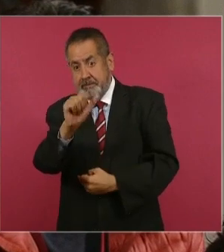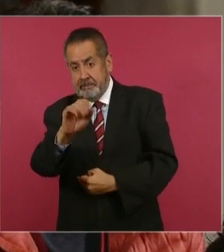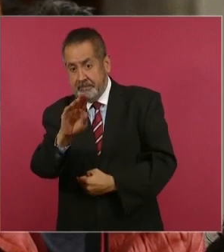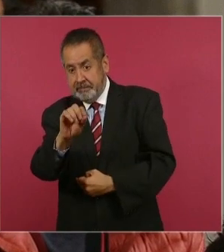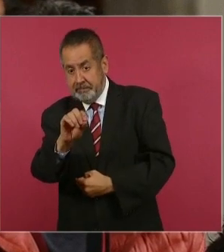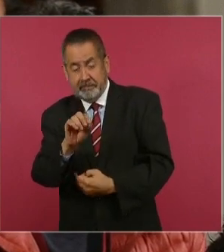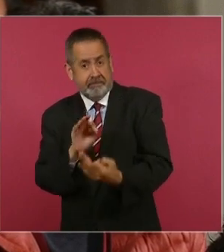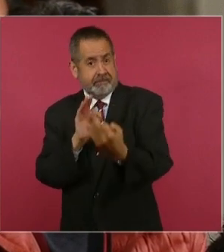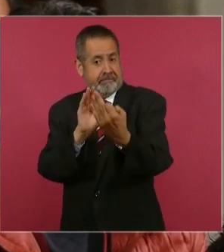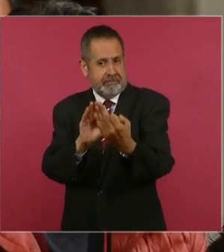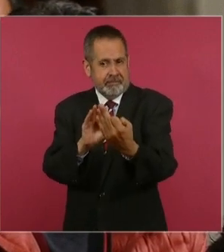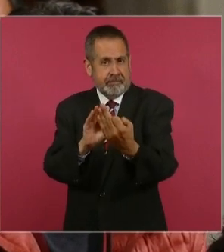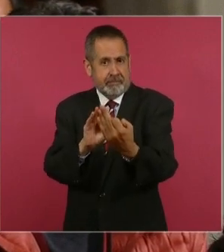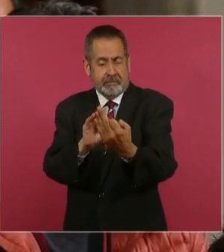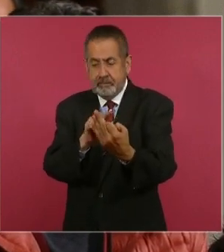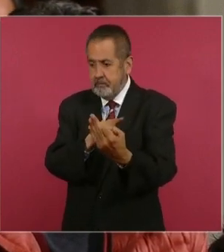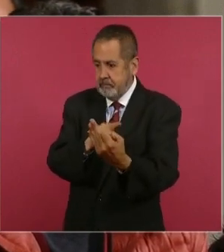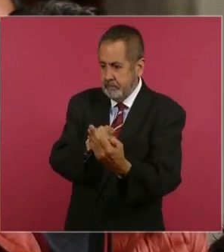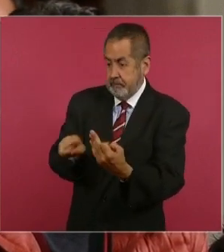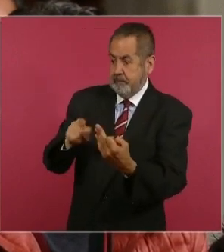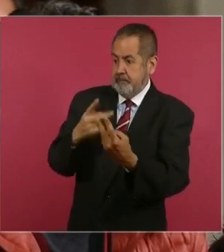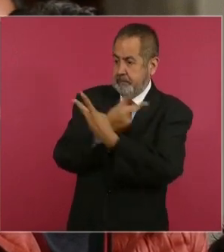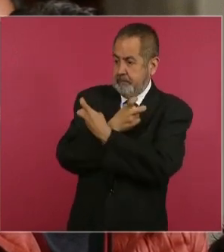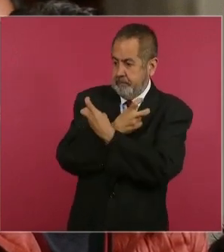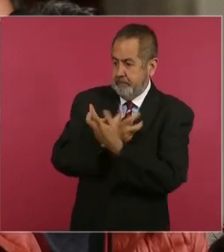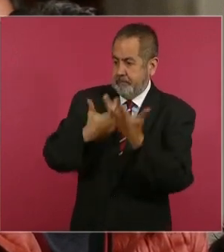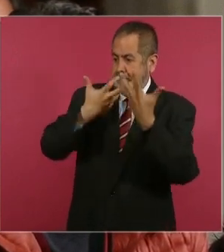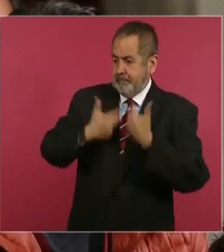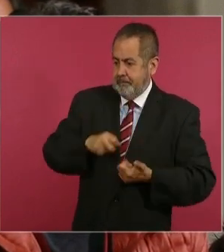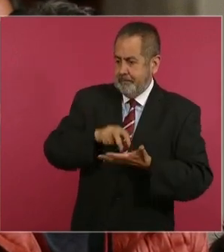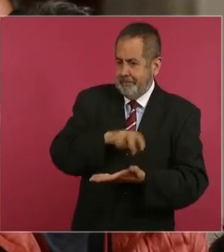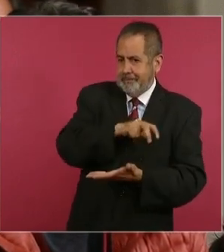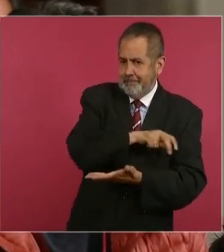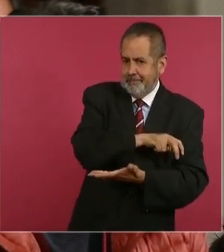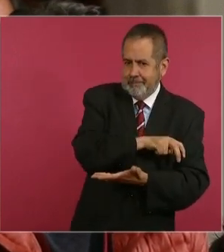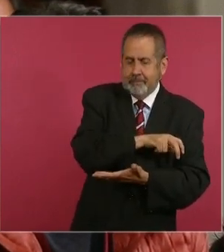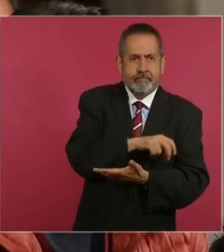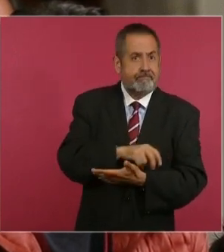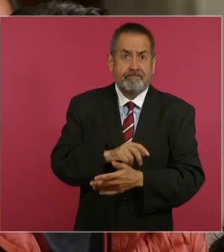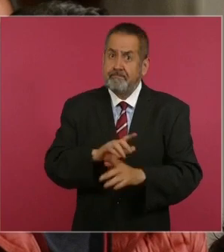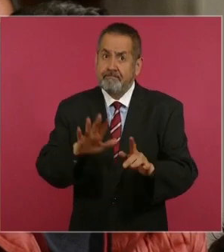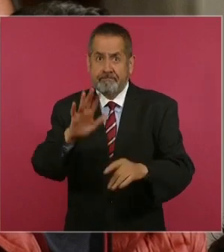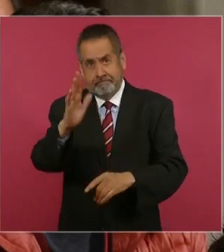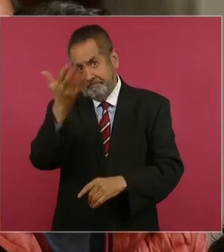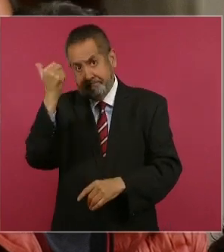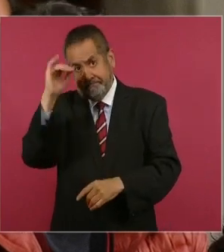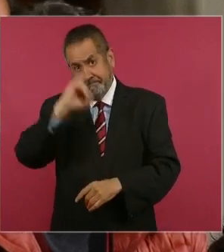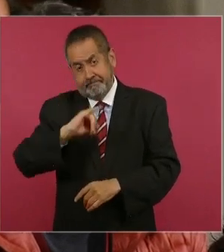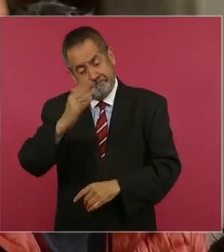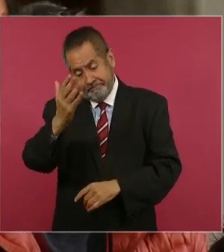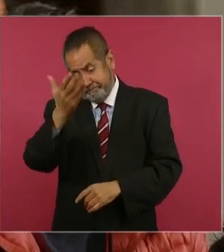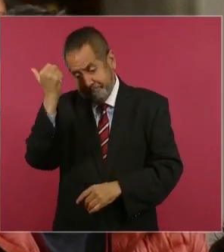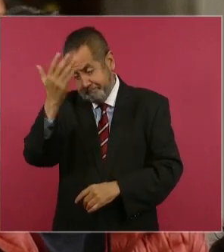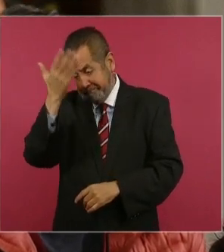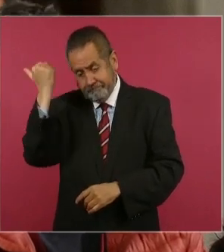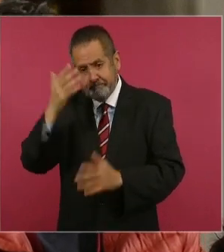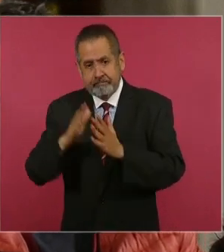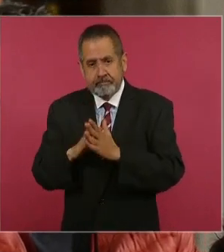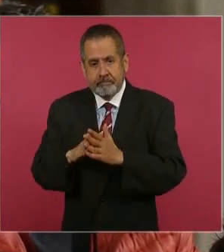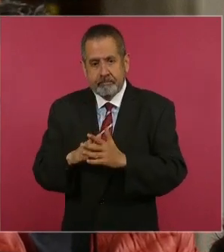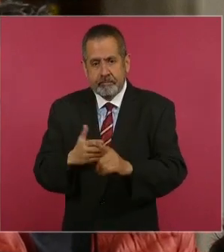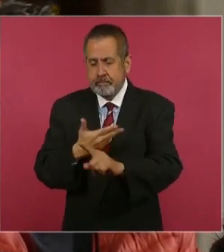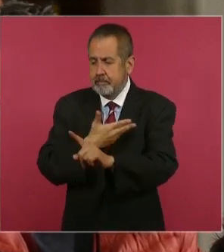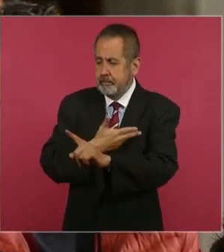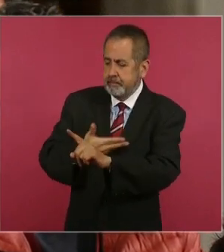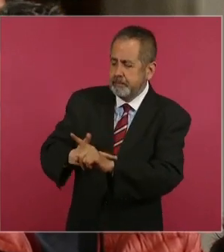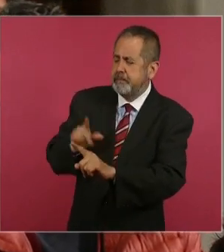y este del susto brincó ya te llegó tu hora patrón el presidente le hizo